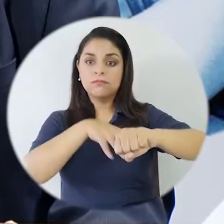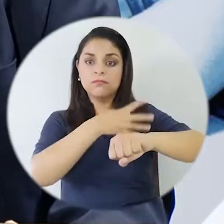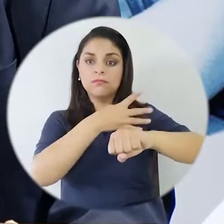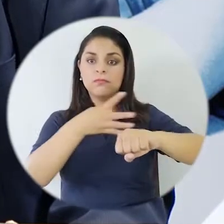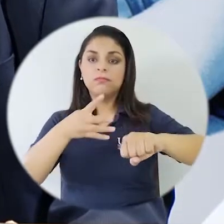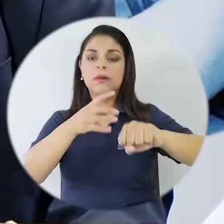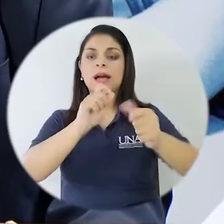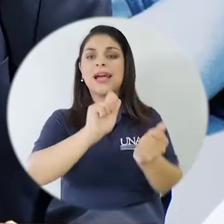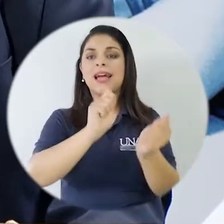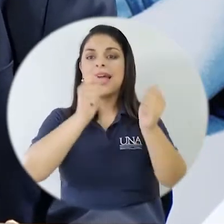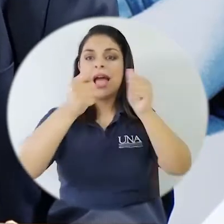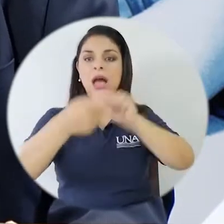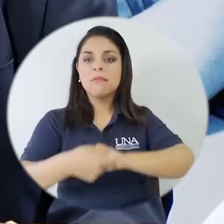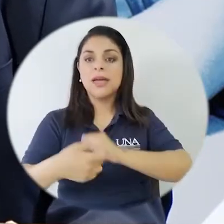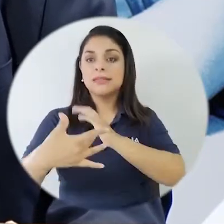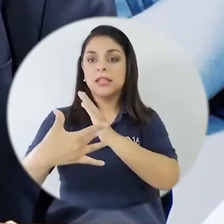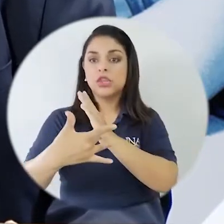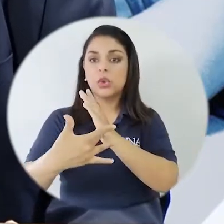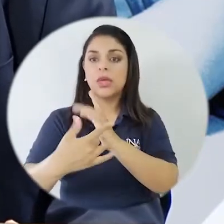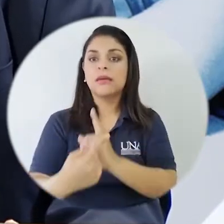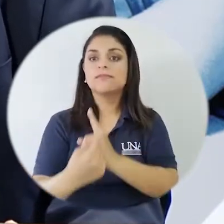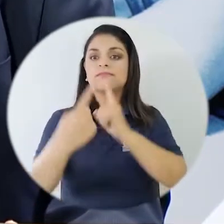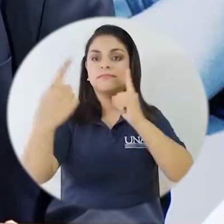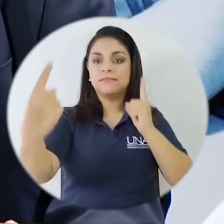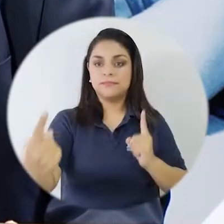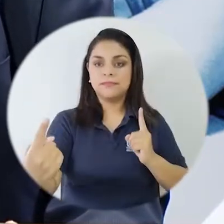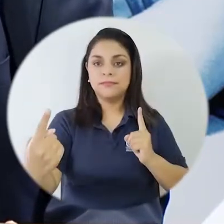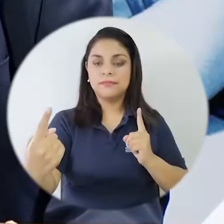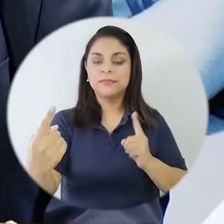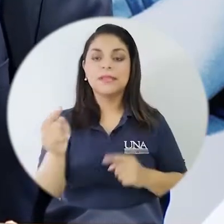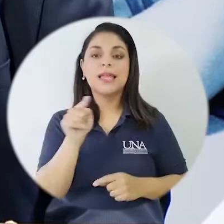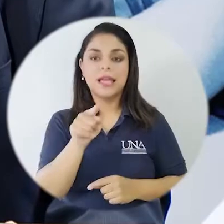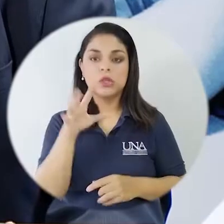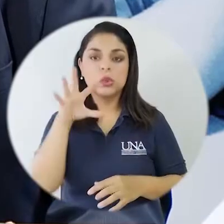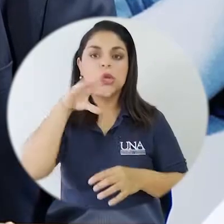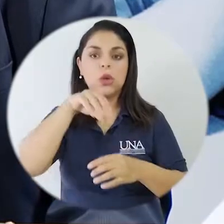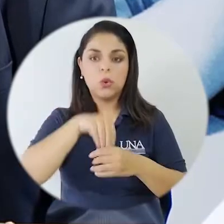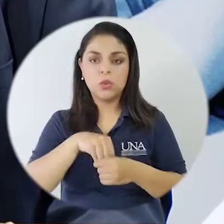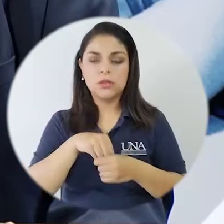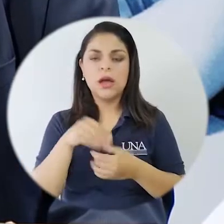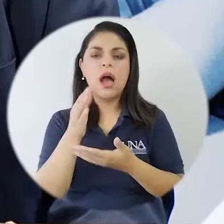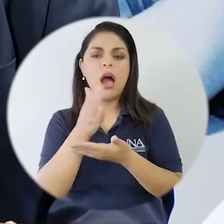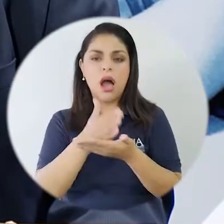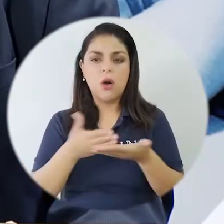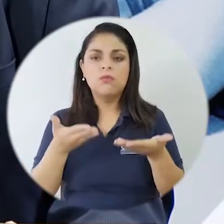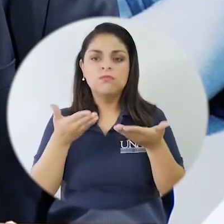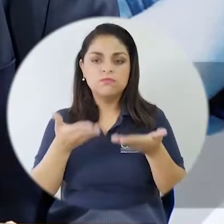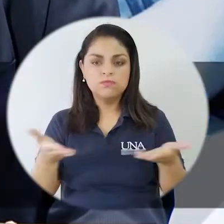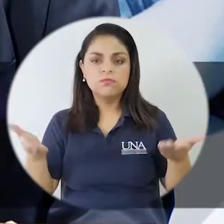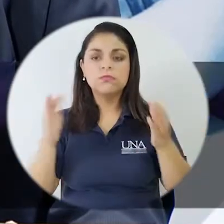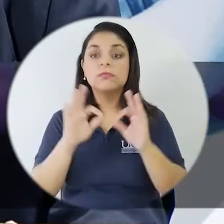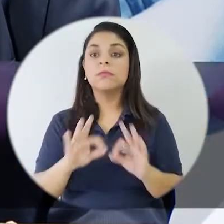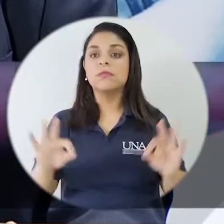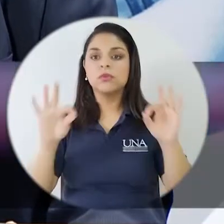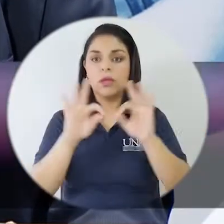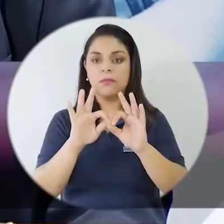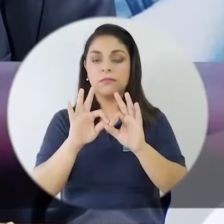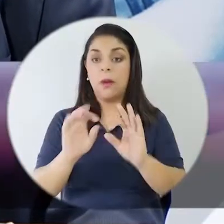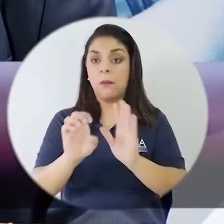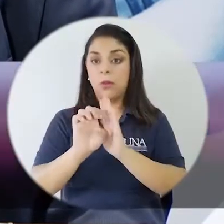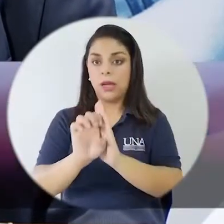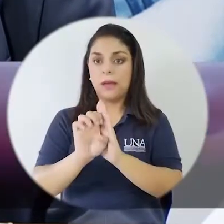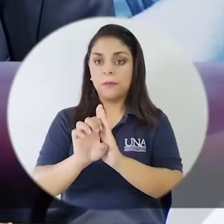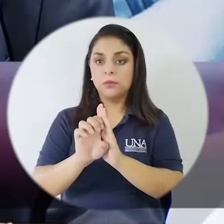utilización de tecnología a distancia. Entonces, esto introduce algunos elementos importantes porque parte de este año y